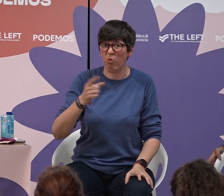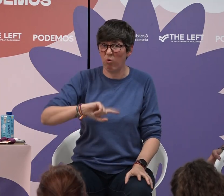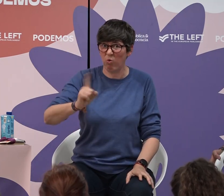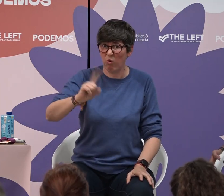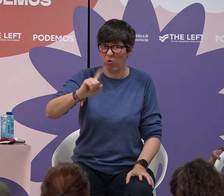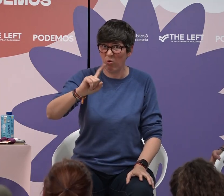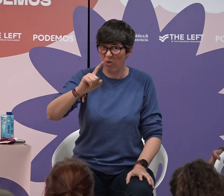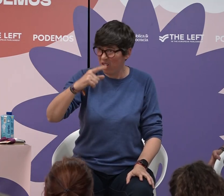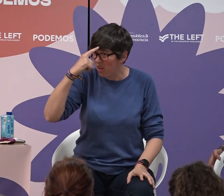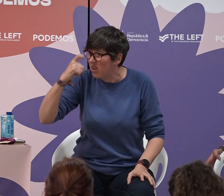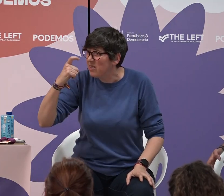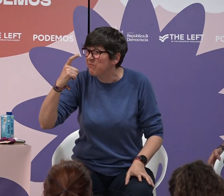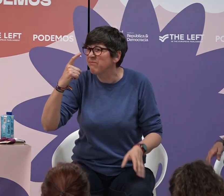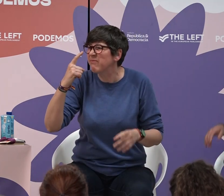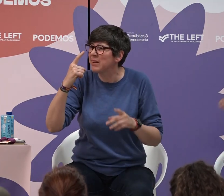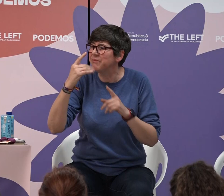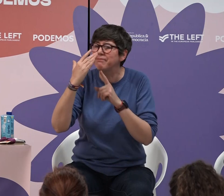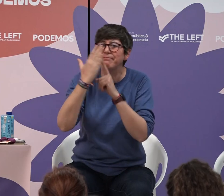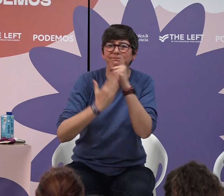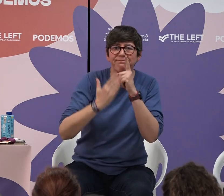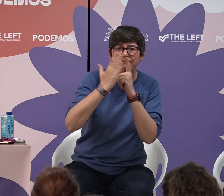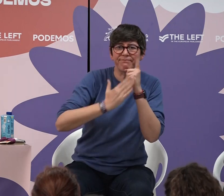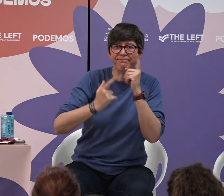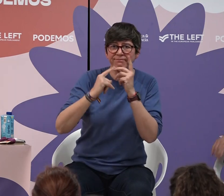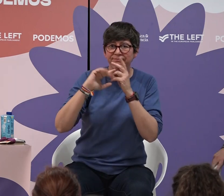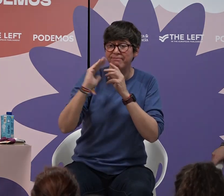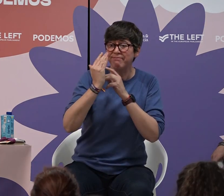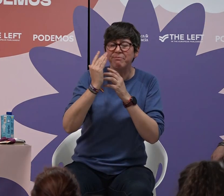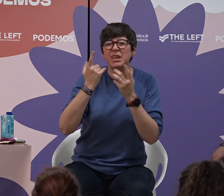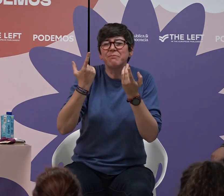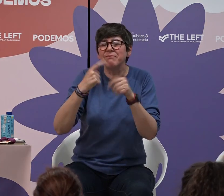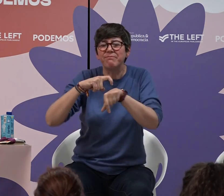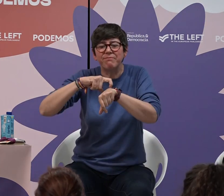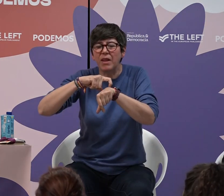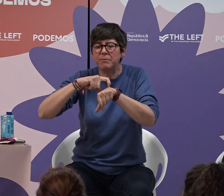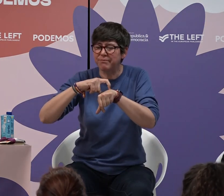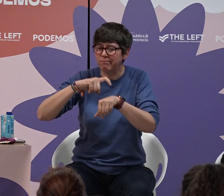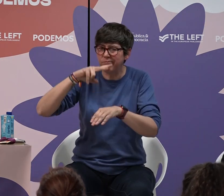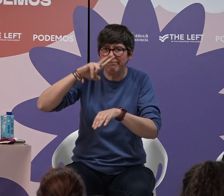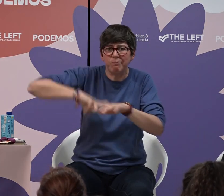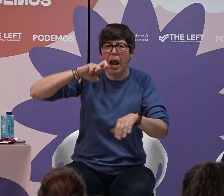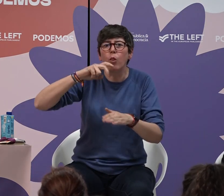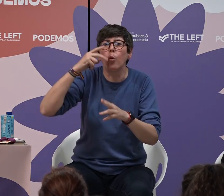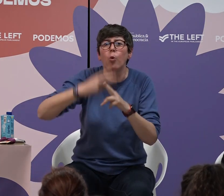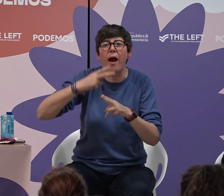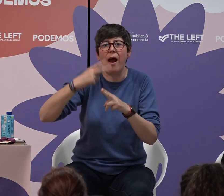como mujer yo creo que no tengo que demostrar lo que valgo no hay muchas actitudes paternalistas